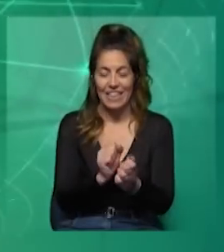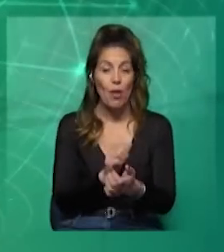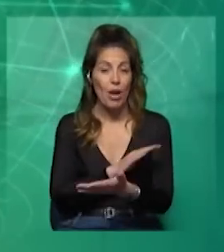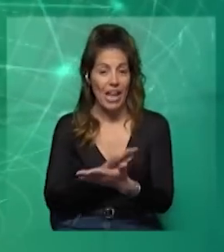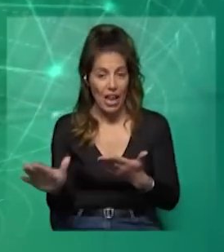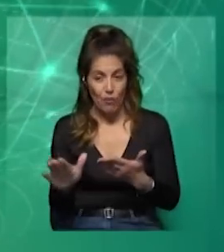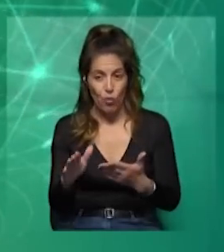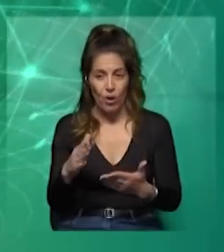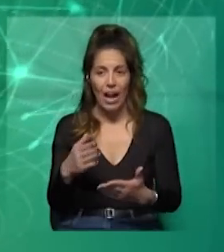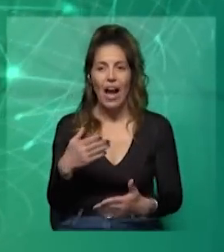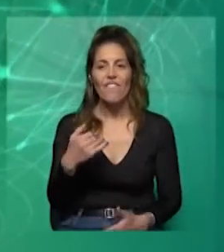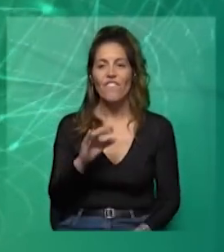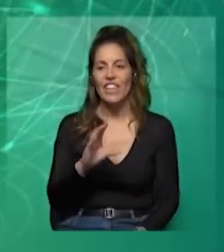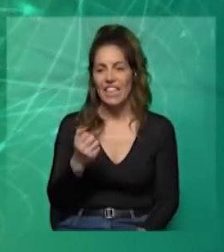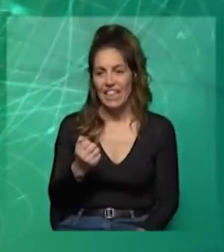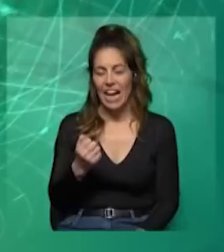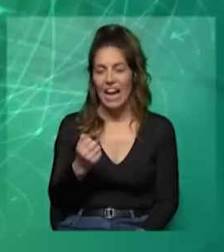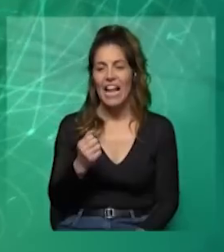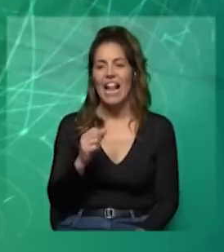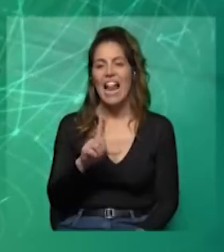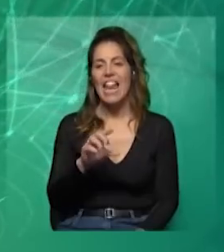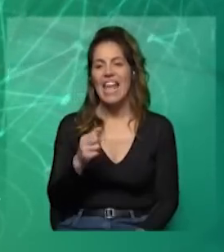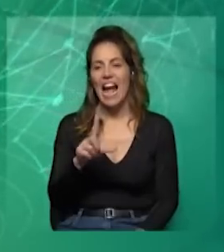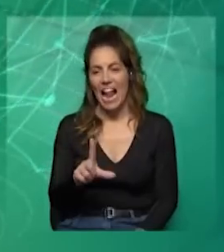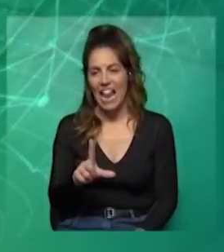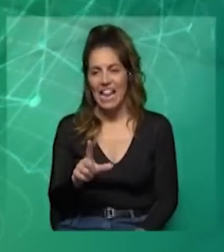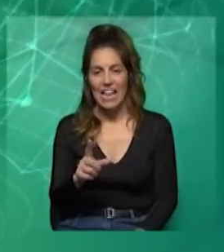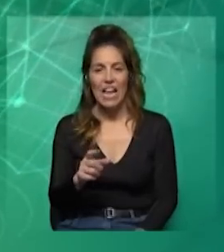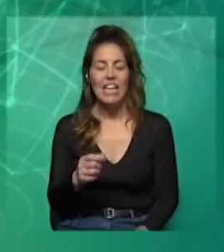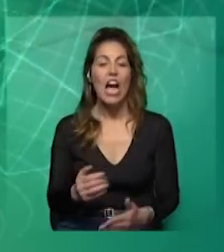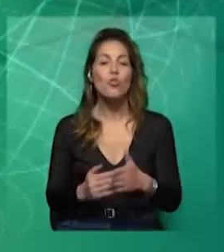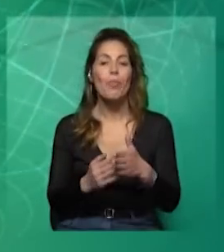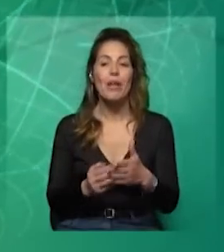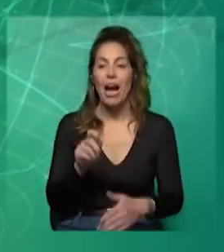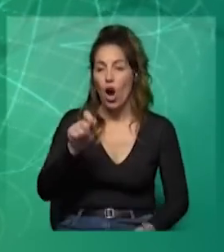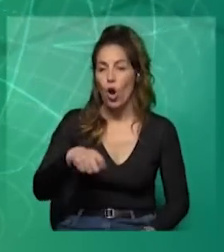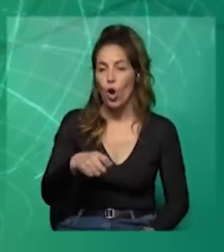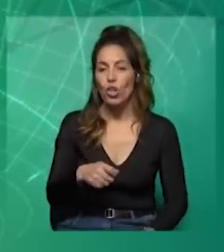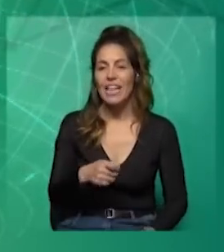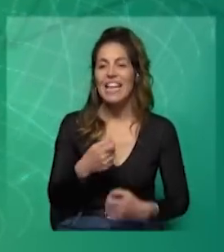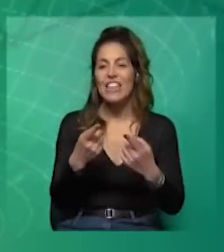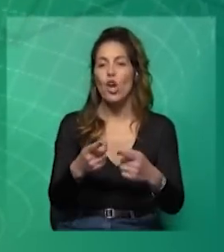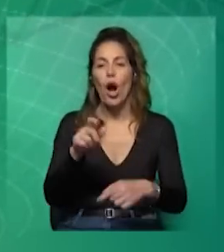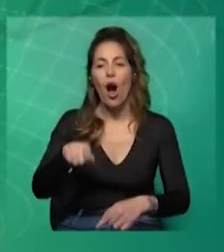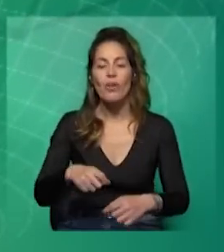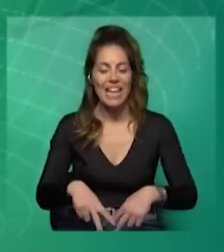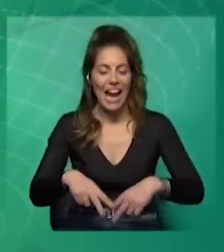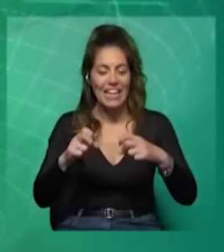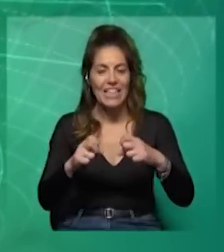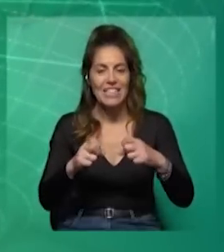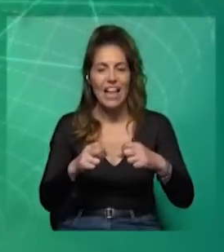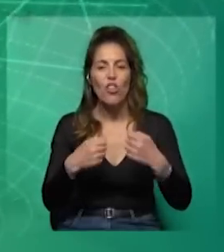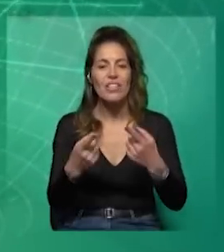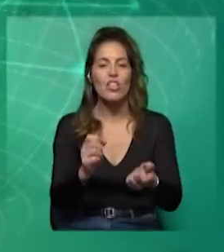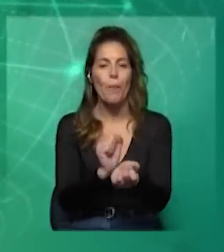del narcotraficante Juan Antonio González Vica y Miguel Ángel leal de Acosta la suprema corte encomendó a jueces que revisaran y anal aran los casos en los que se